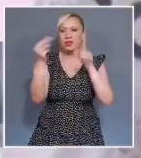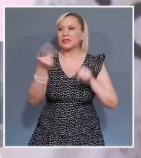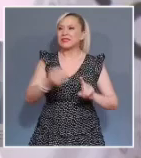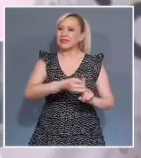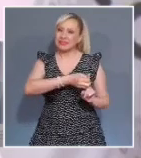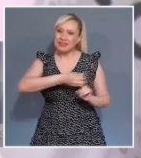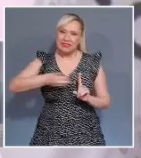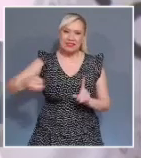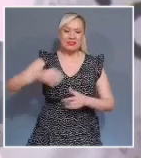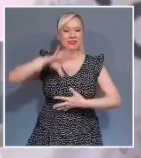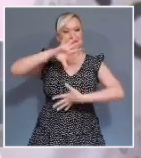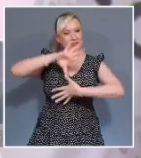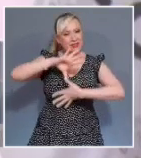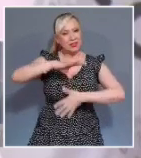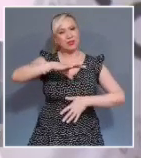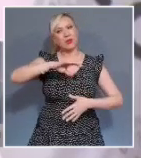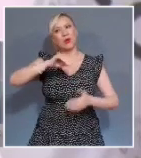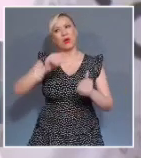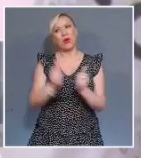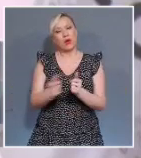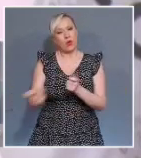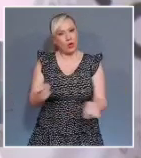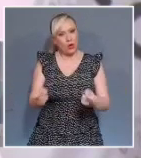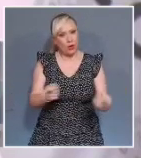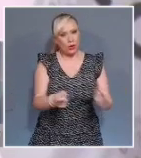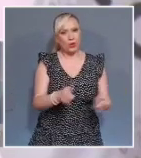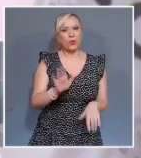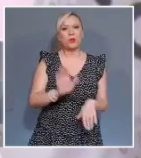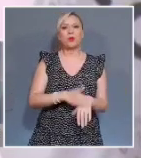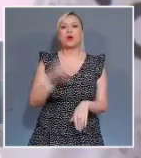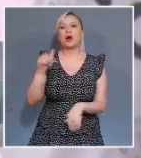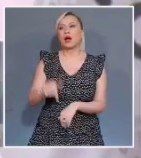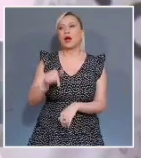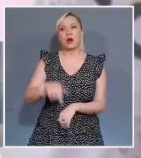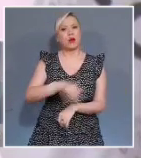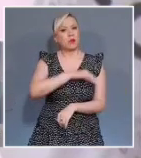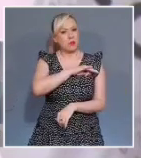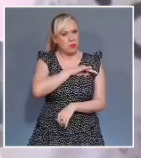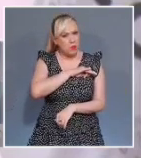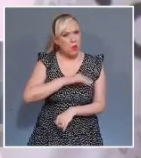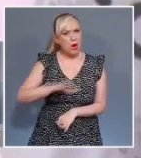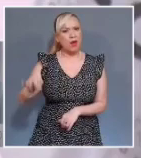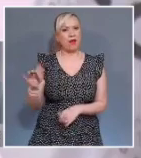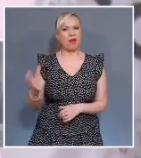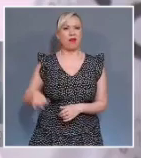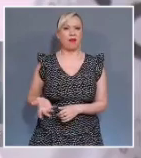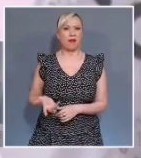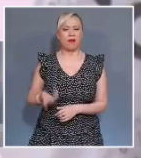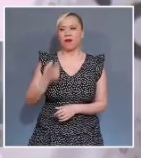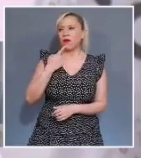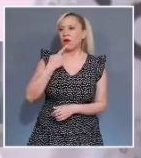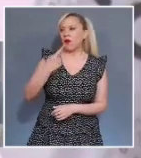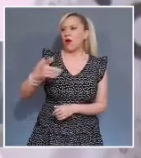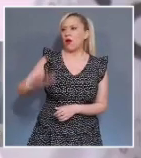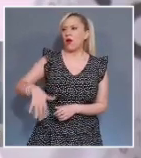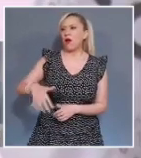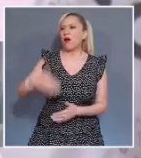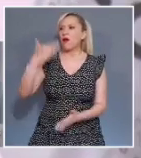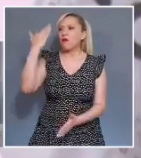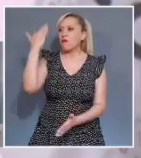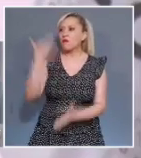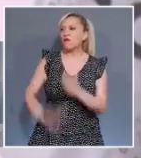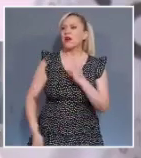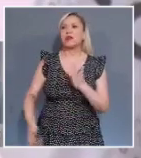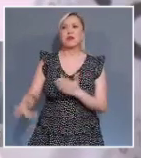más regulada, tiene que ser una región que se las pueda. Se ha hecho mención aquí de la falta de autosuficiencia. Queremos todos